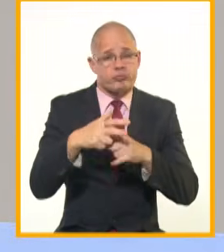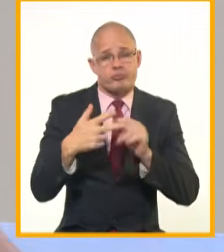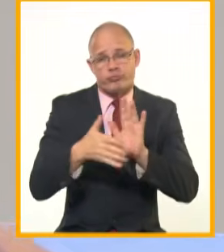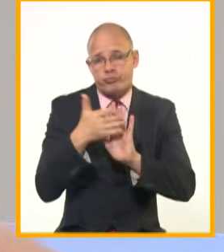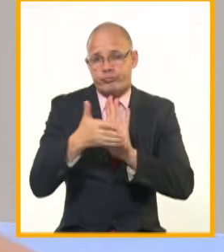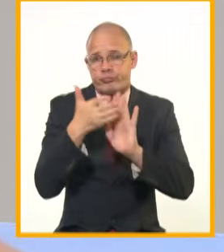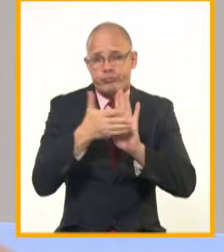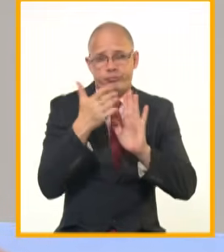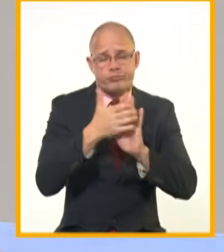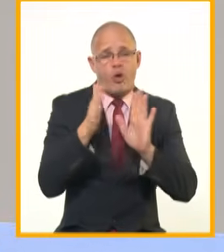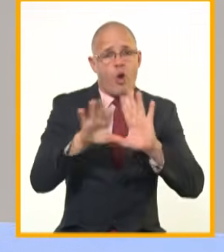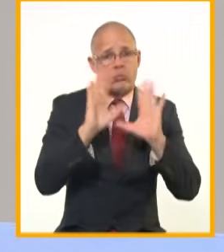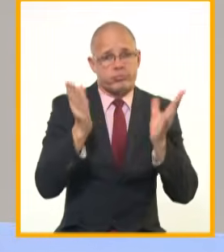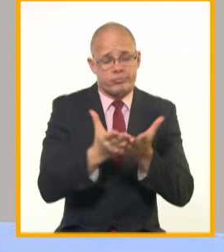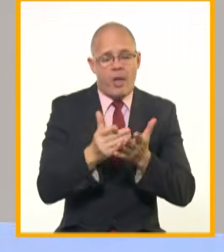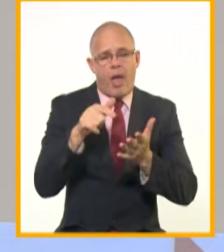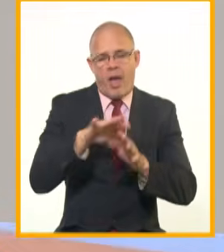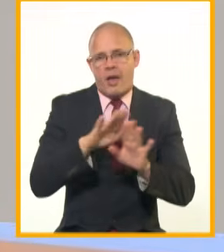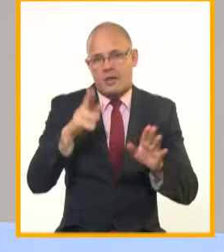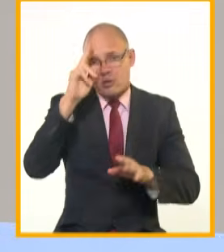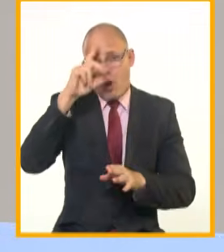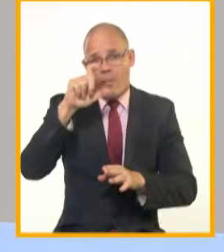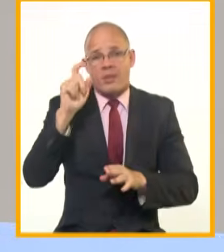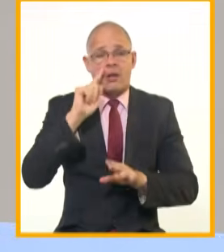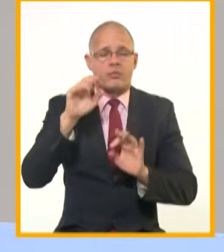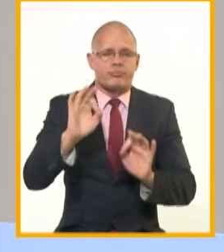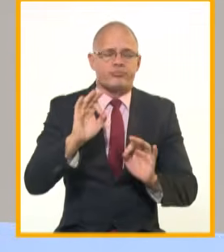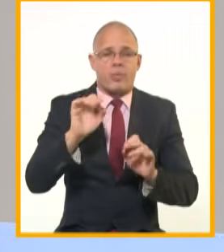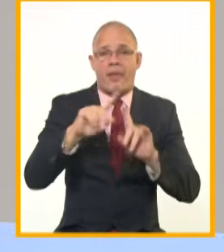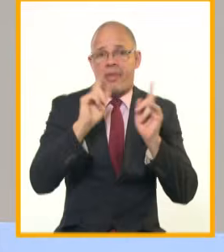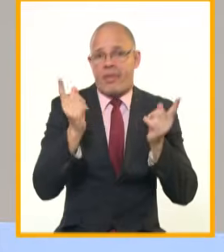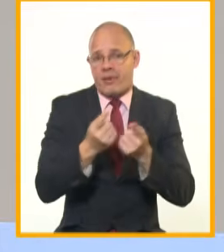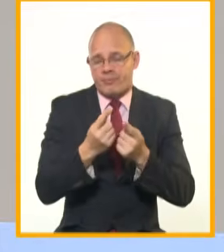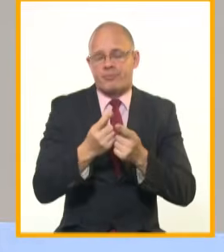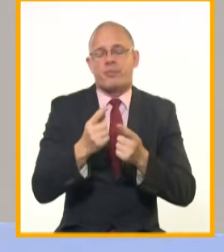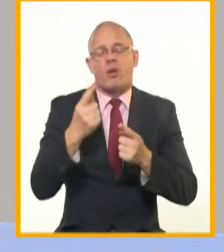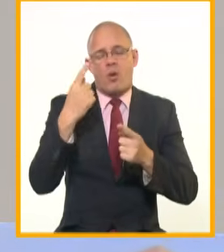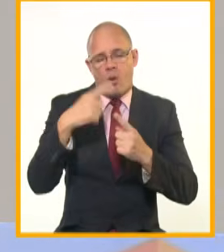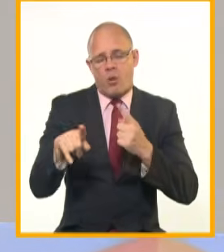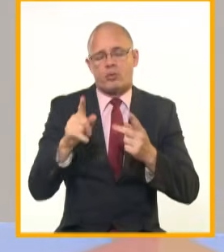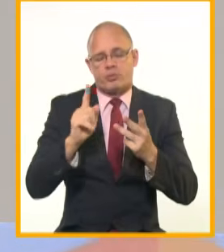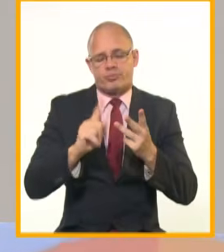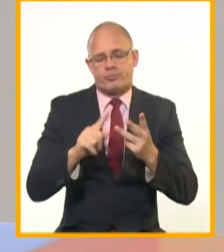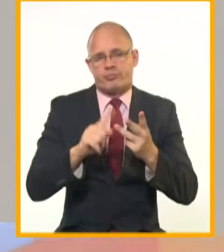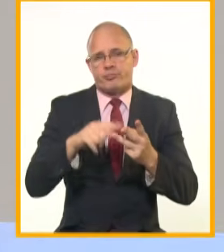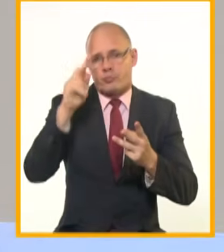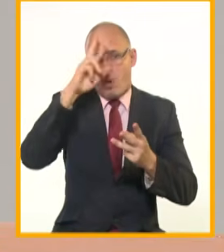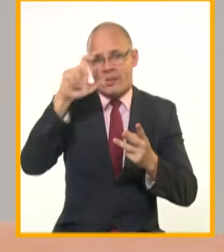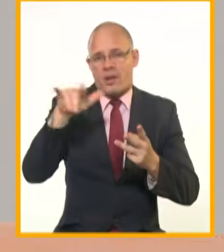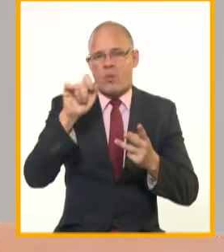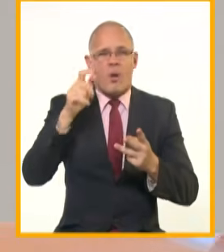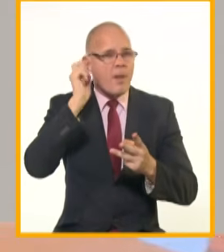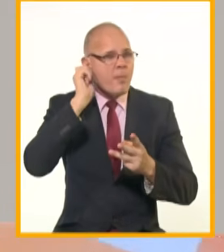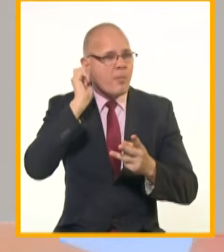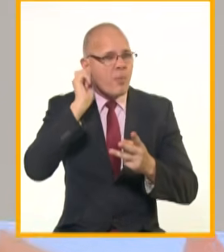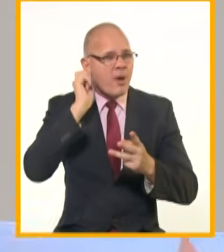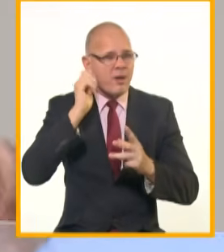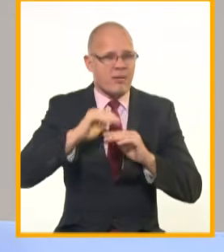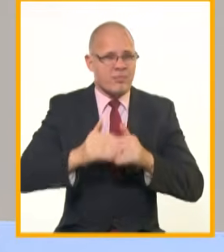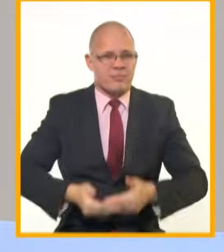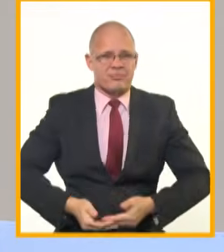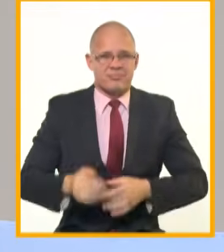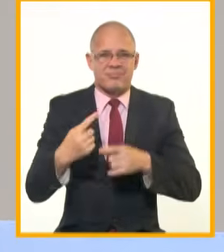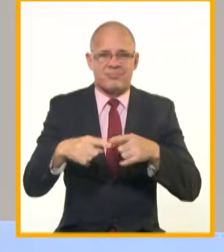que prácticamente funciona como el hospital general nuestro. Y el hospital Piti Fajardo, que es el materno infantil, que